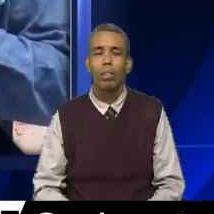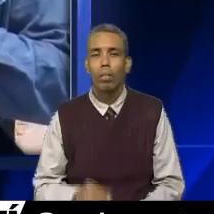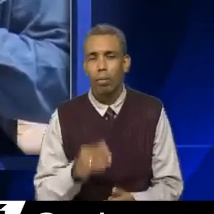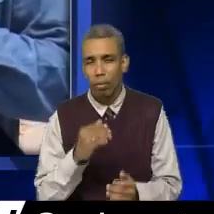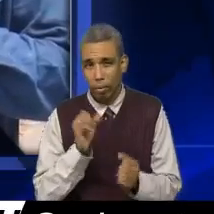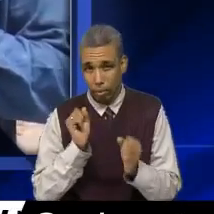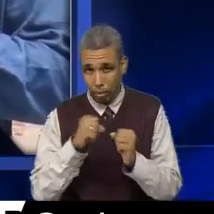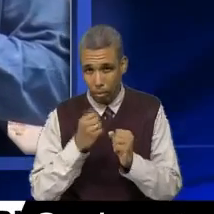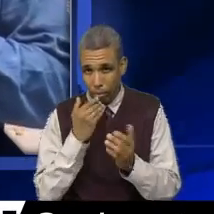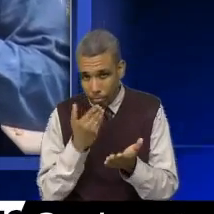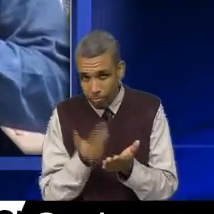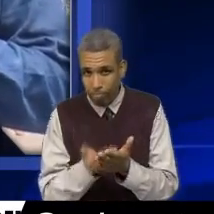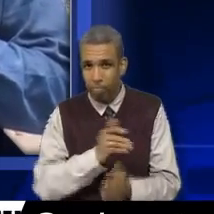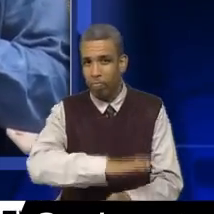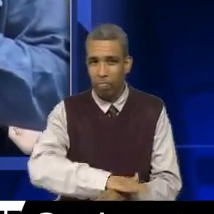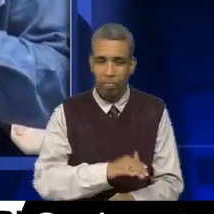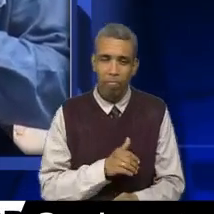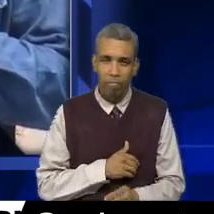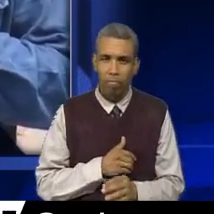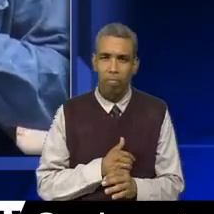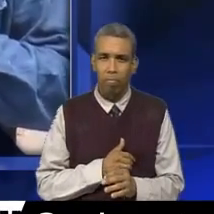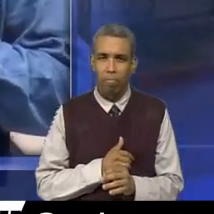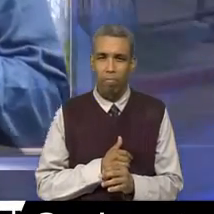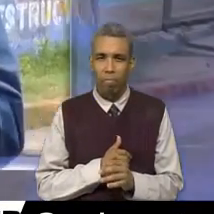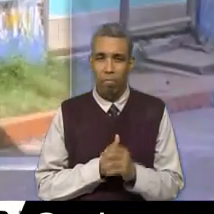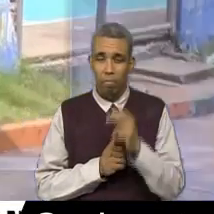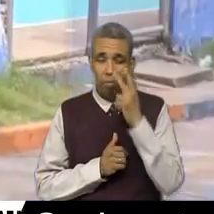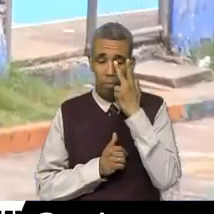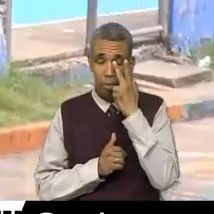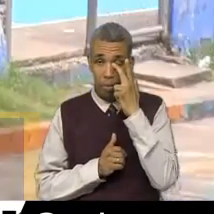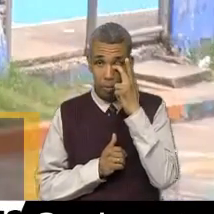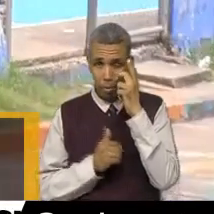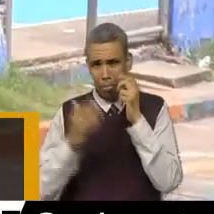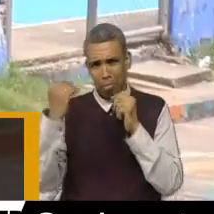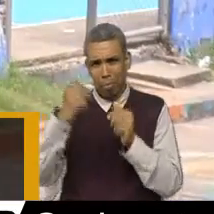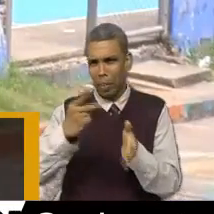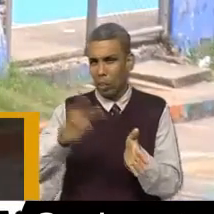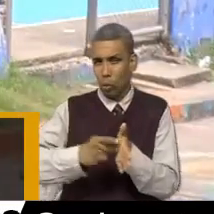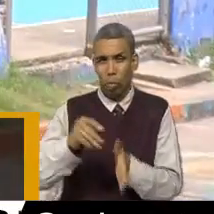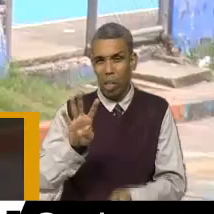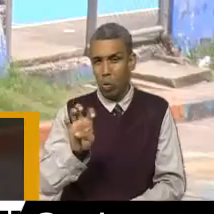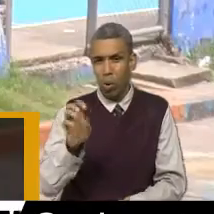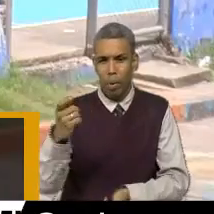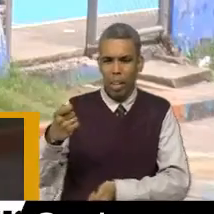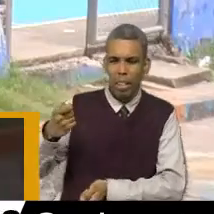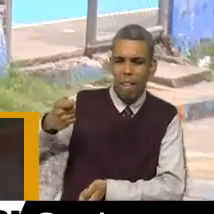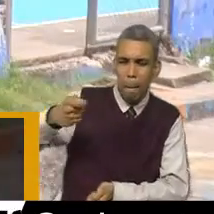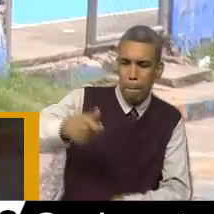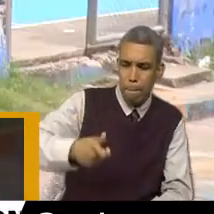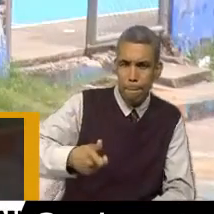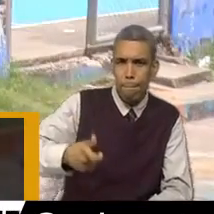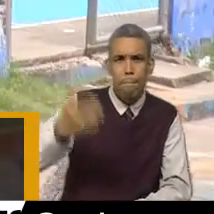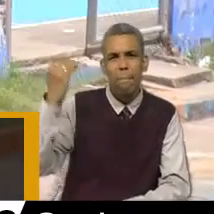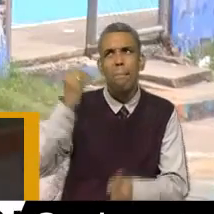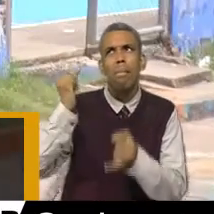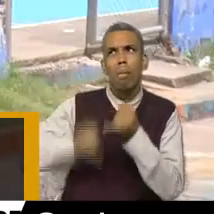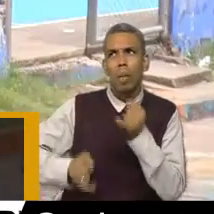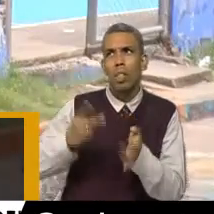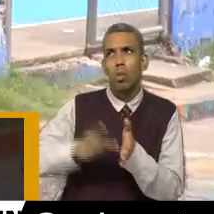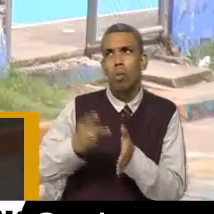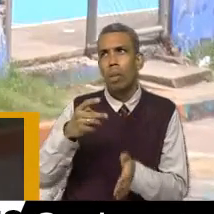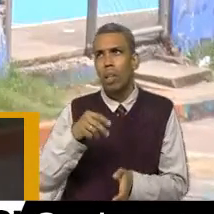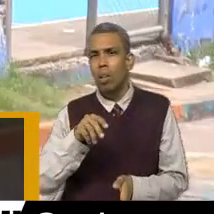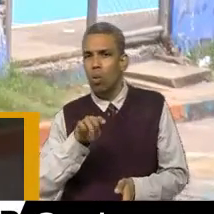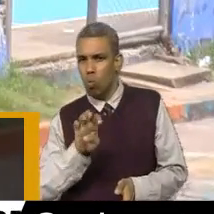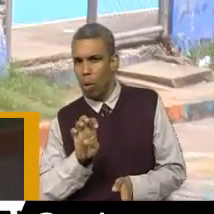escenario deportivo. Desde 2009 no se hace ningún tipo de inversión y a la comunidad pues ya hemos tocado algunas puertas en todo el